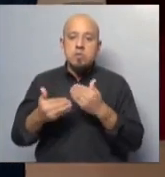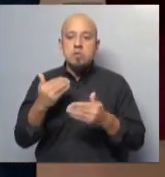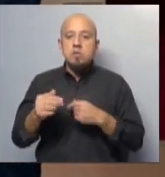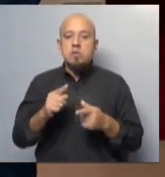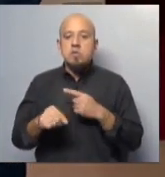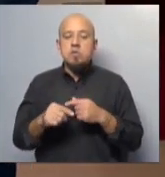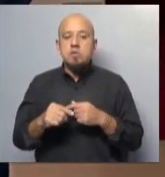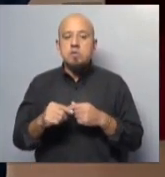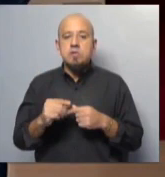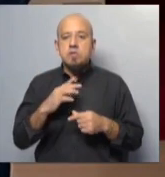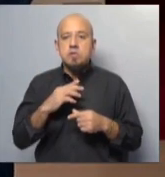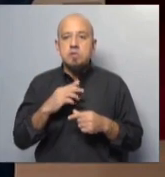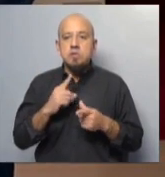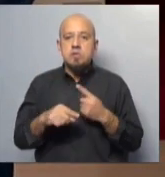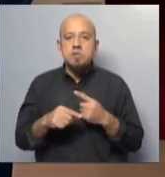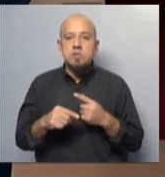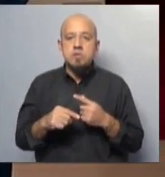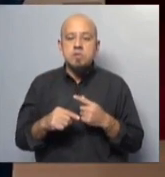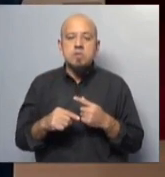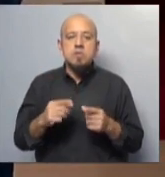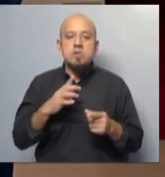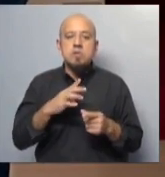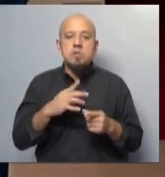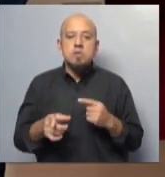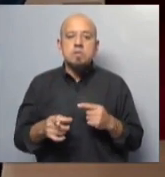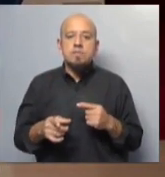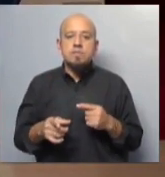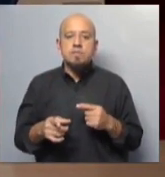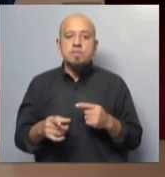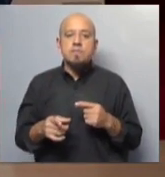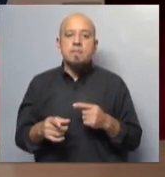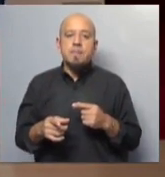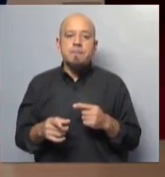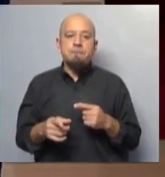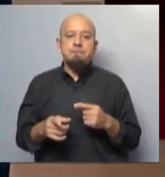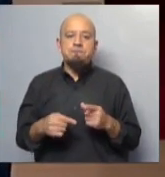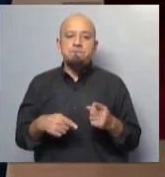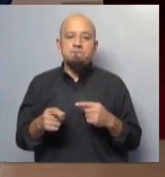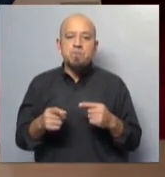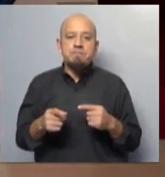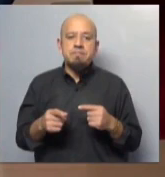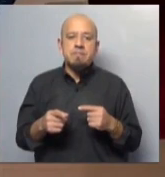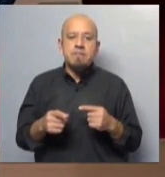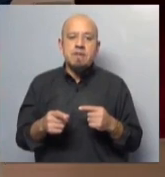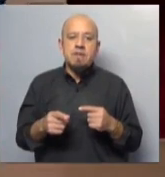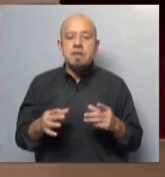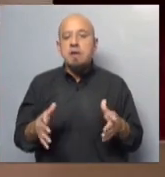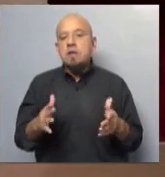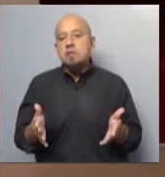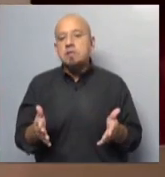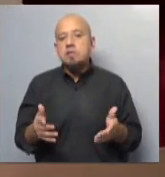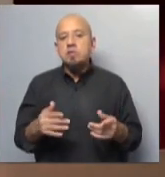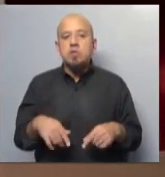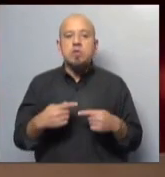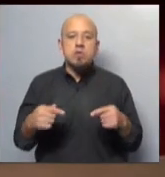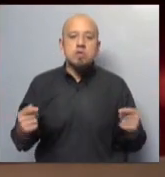va mostrando un poco el camino, ¿no? A mí, todo lo que tenga que ver con buscar otros tipos de actuaciones o otros